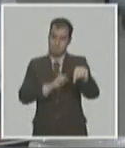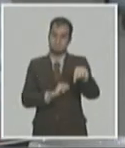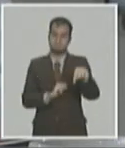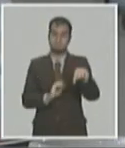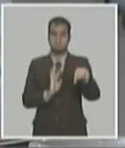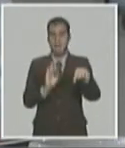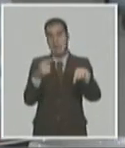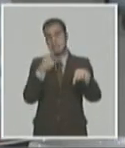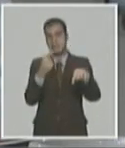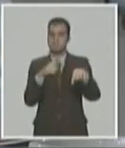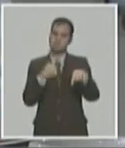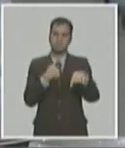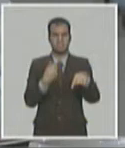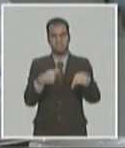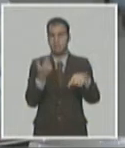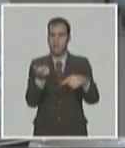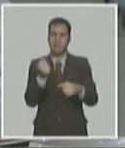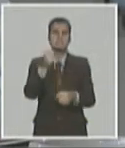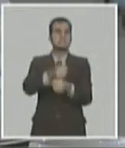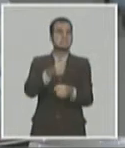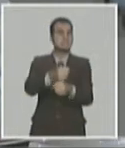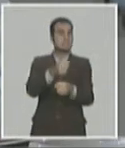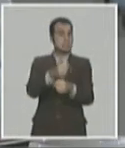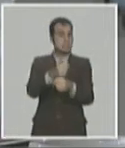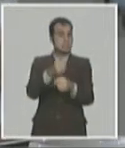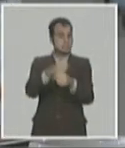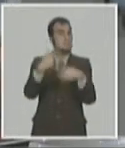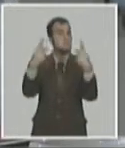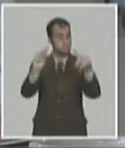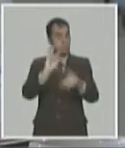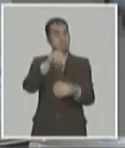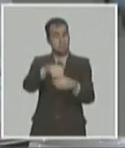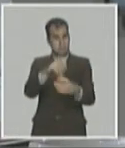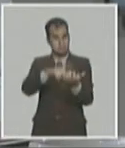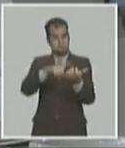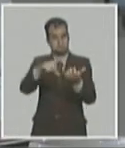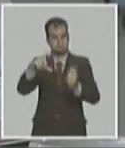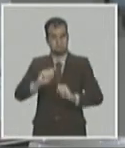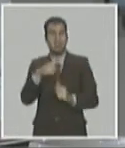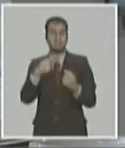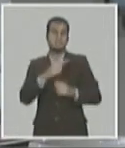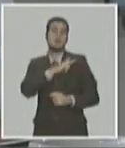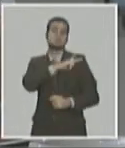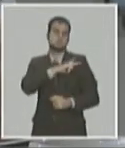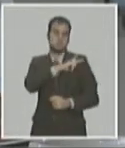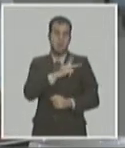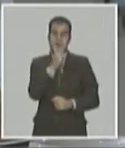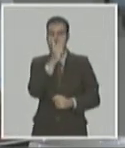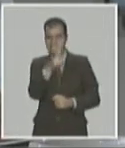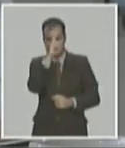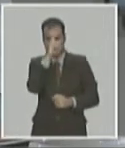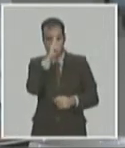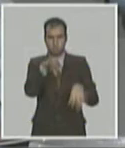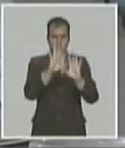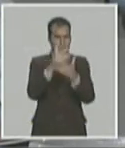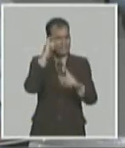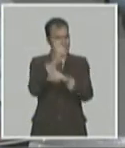pasara al trabajo profesional del partido. En ese entonces, como funcionario para atender la salud pública, la